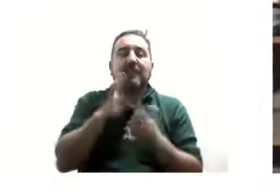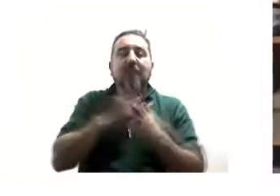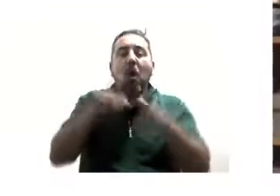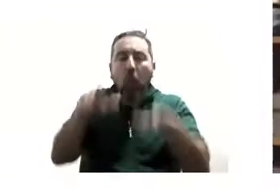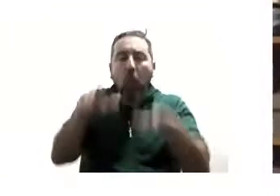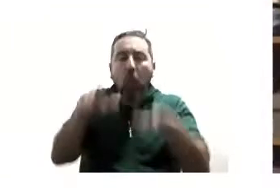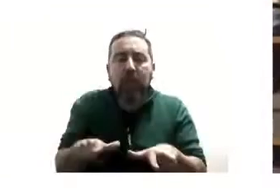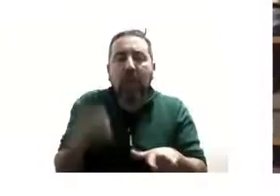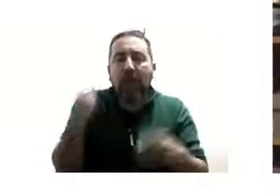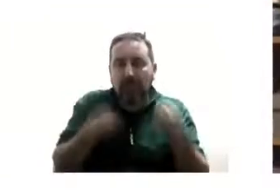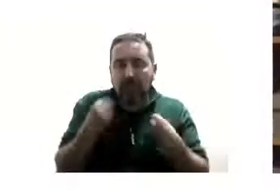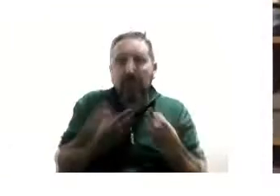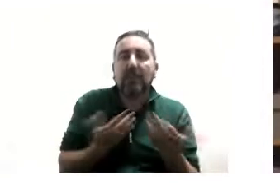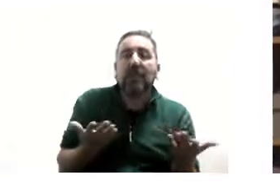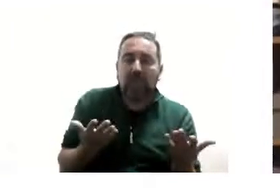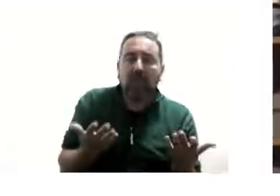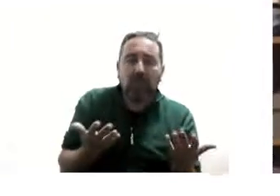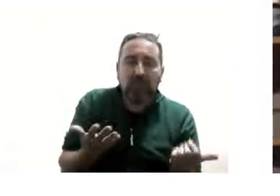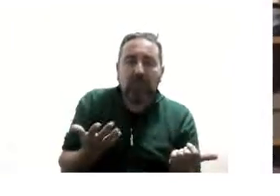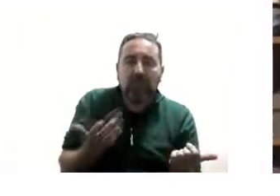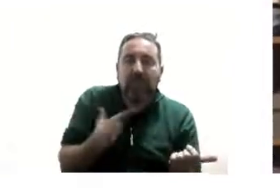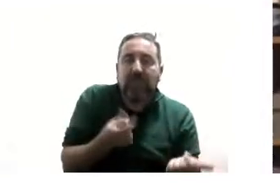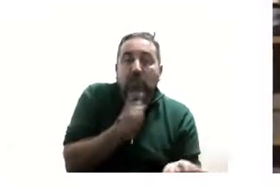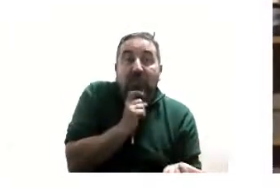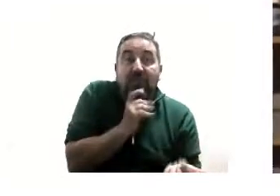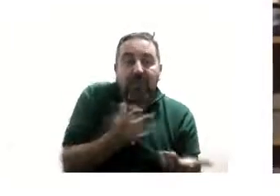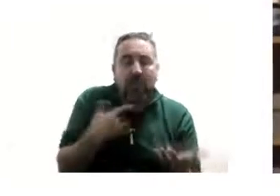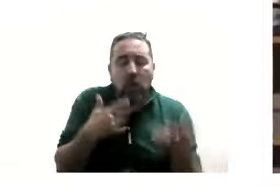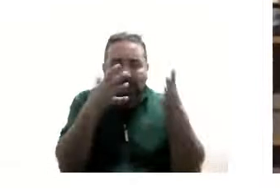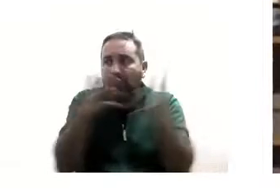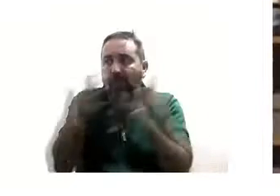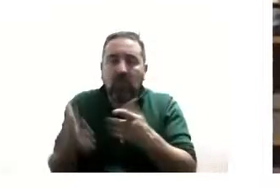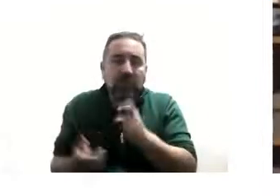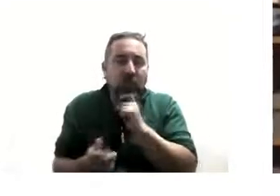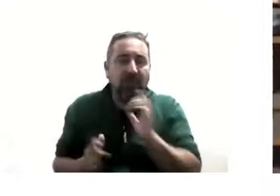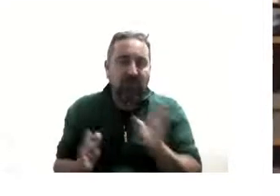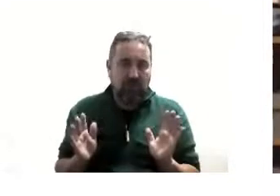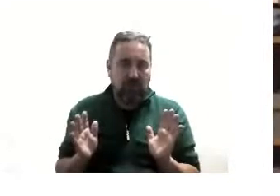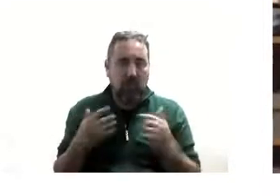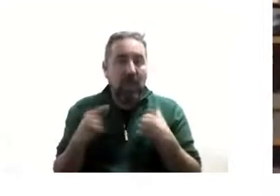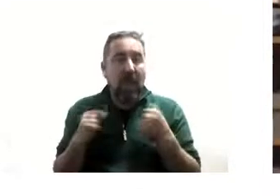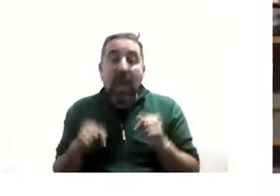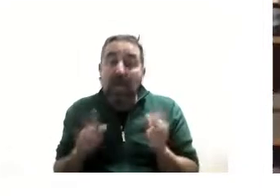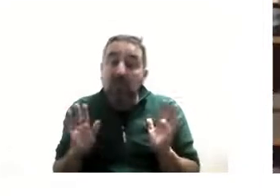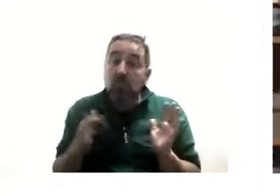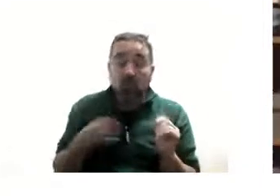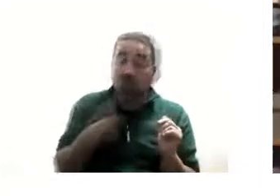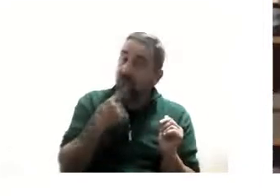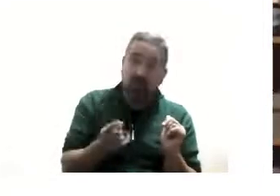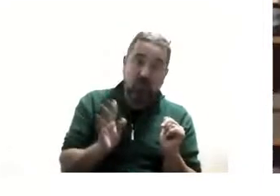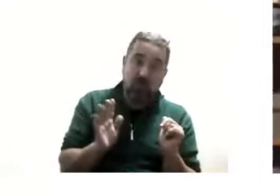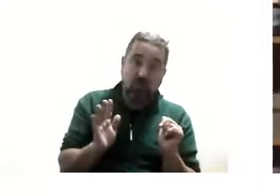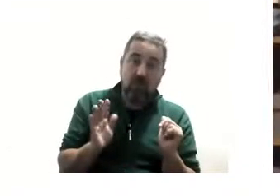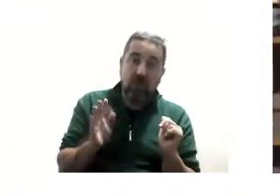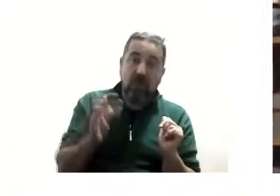casos específicos. Claro. Es difícil, digamos, establecer recomendaciones. Aquí simplemente diría, bueno, como se